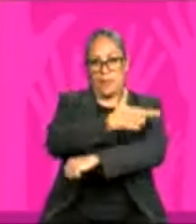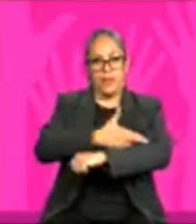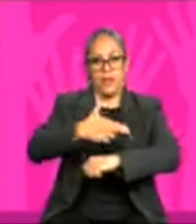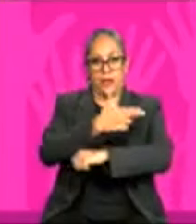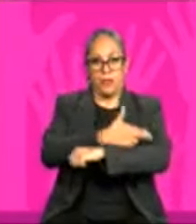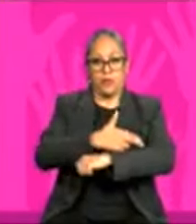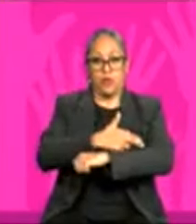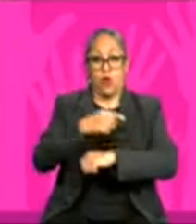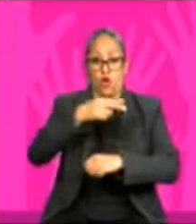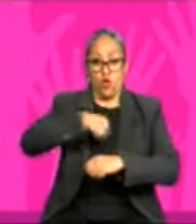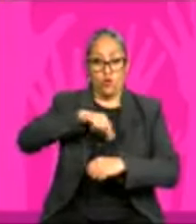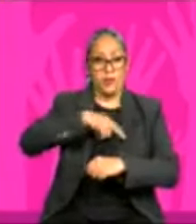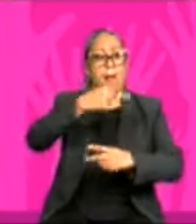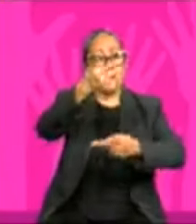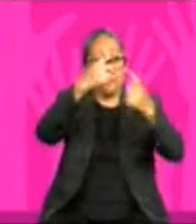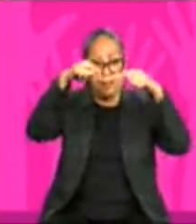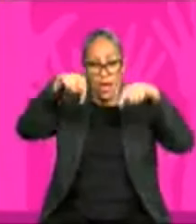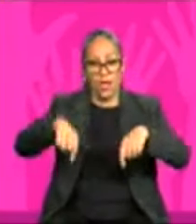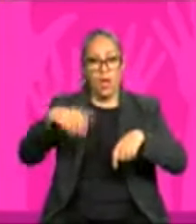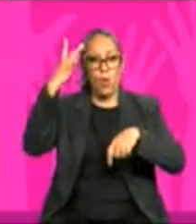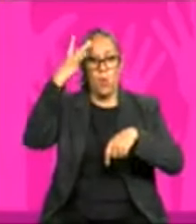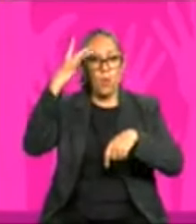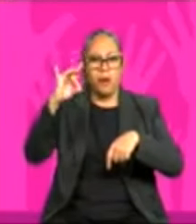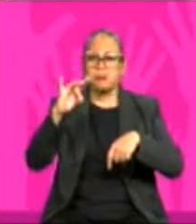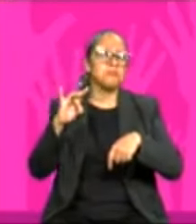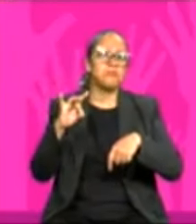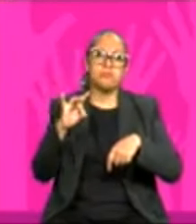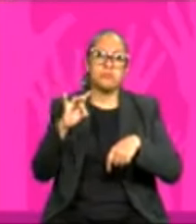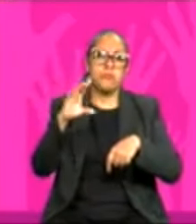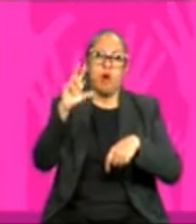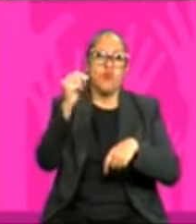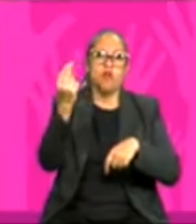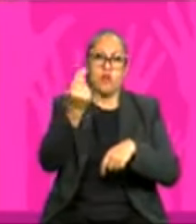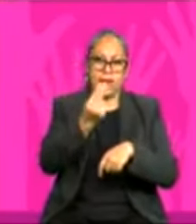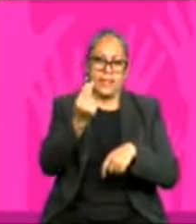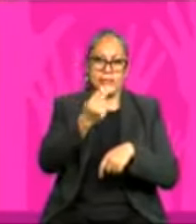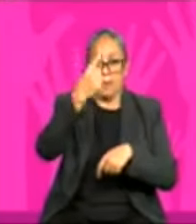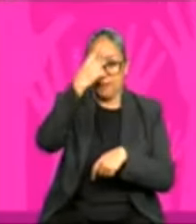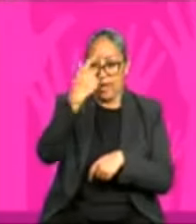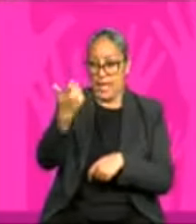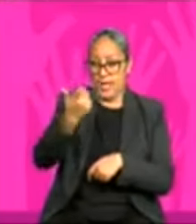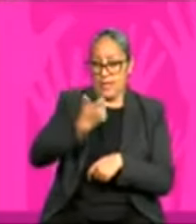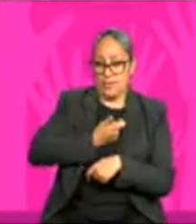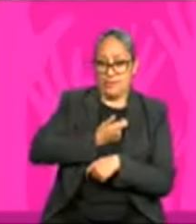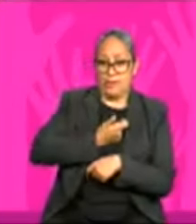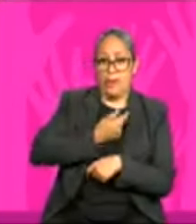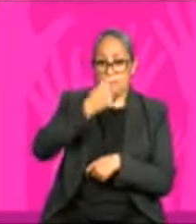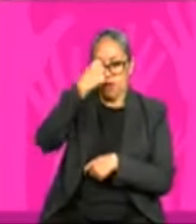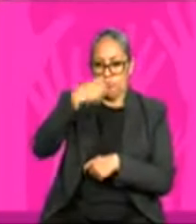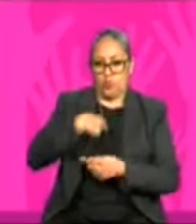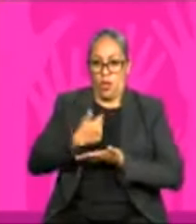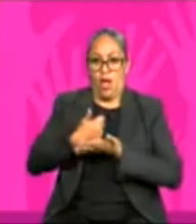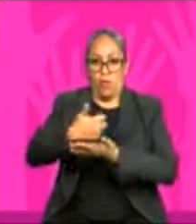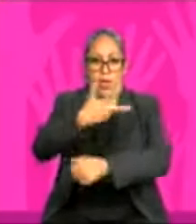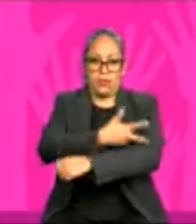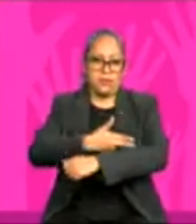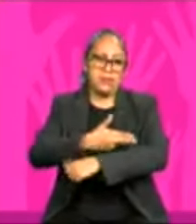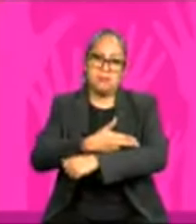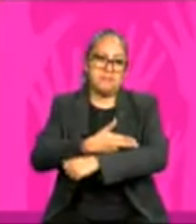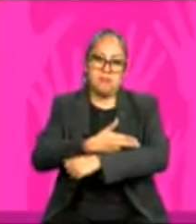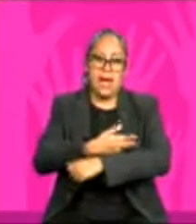vamos a hacer venir aquí a Cuernavaca o a ningún lado para pedirles dinero a cambio de los trámites.